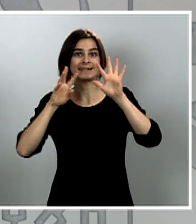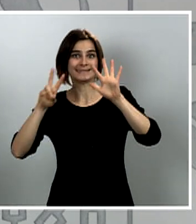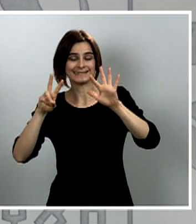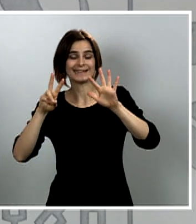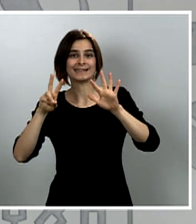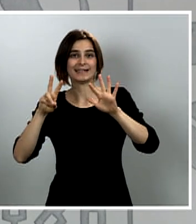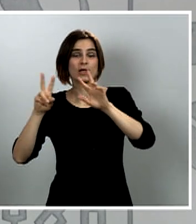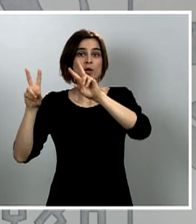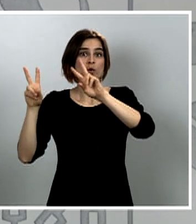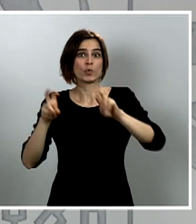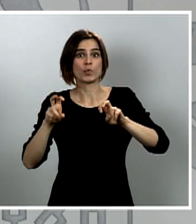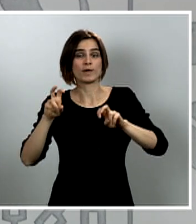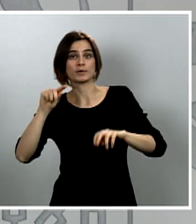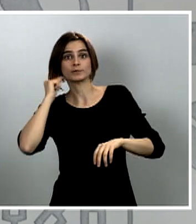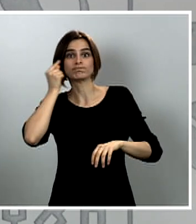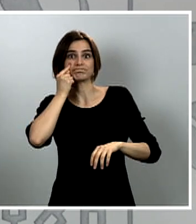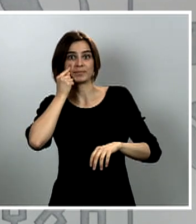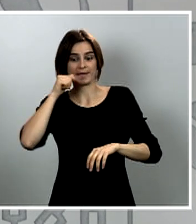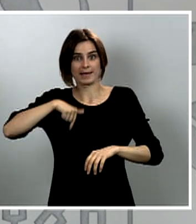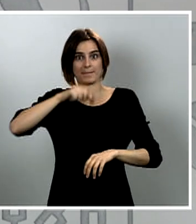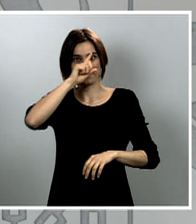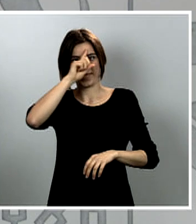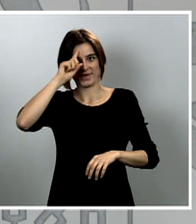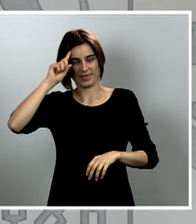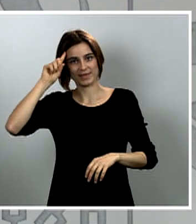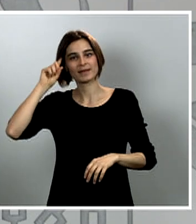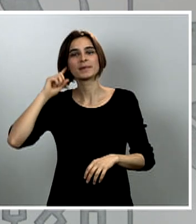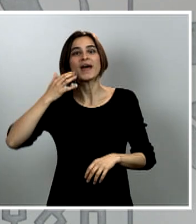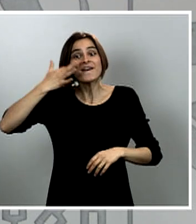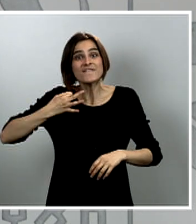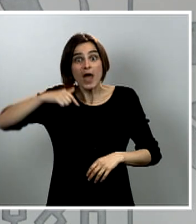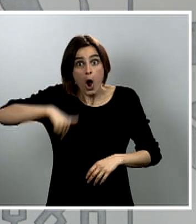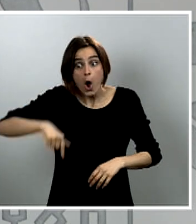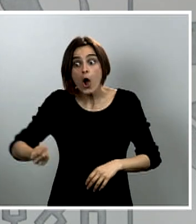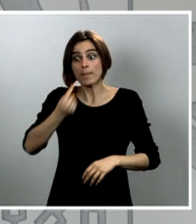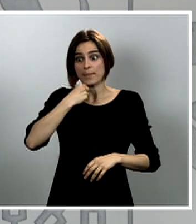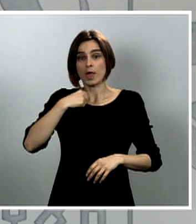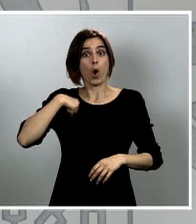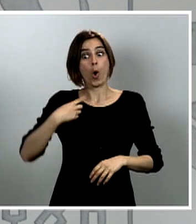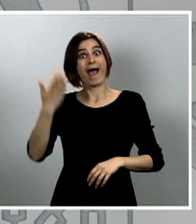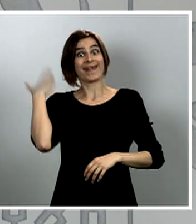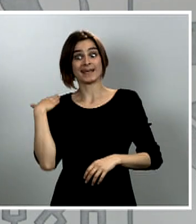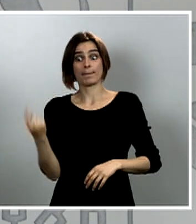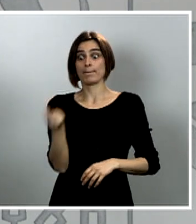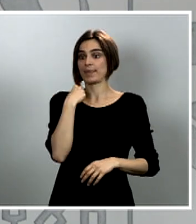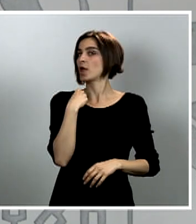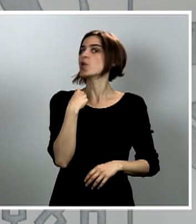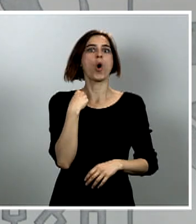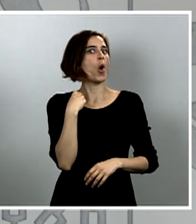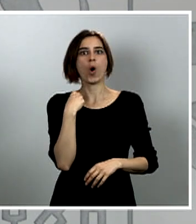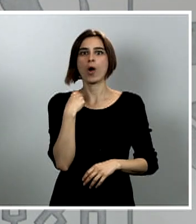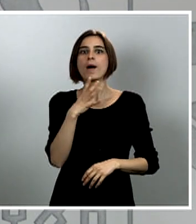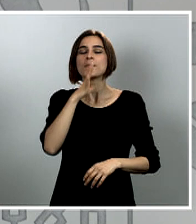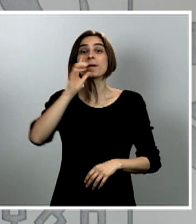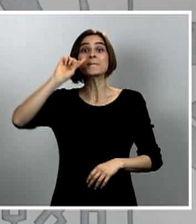infectados o infectados hace un periodo más corto, ninguno infectado hoy, ni ayer, porque tiene que pasar un periodo de incubación.